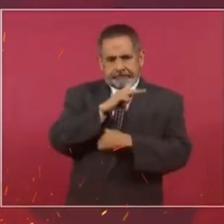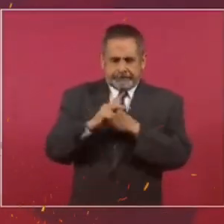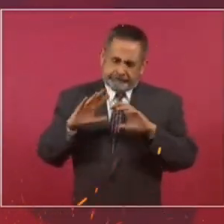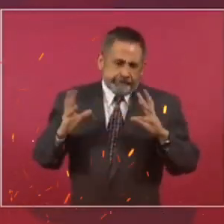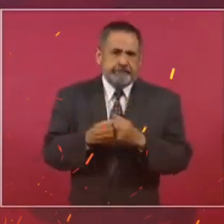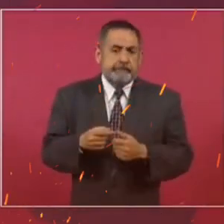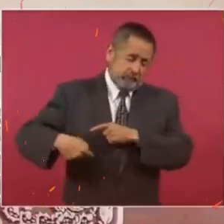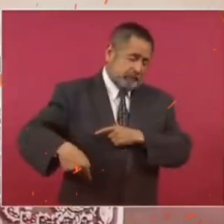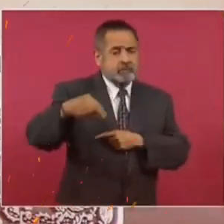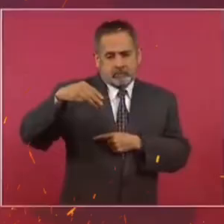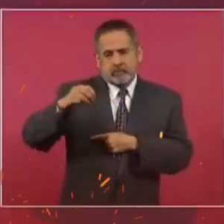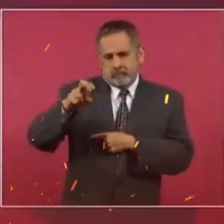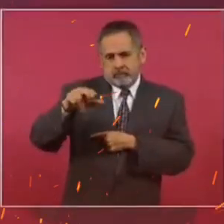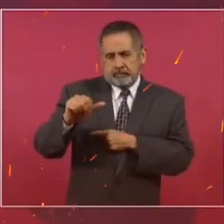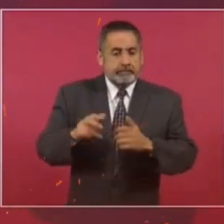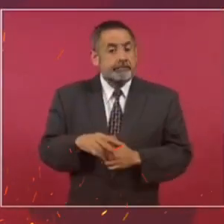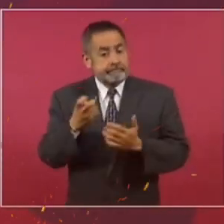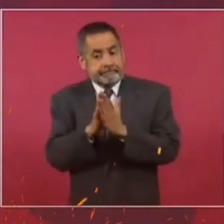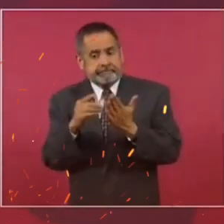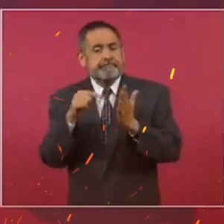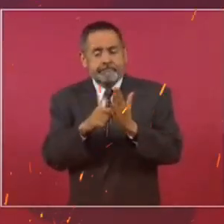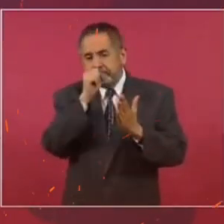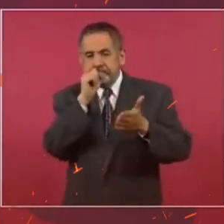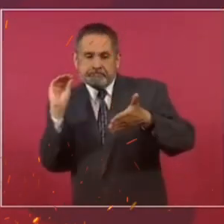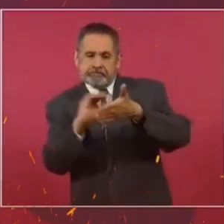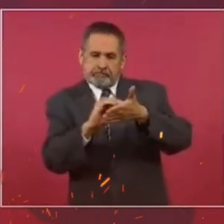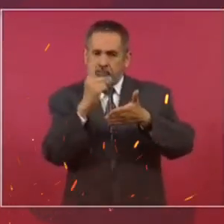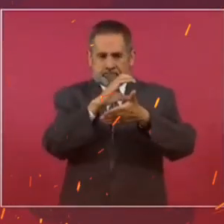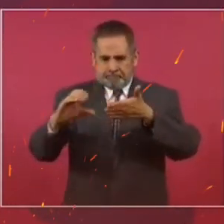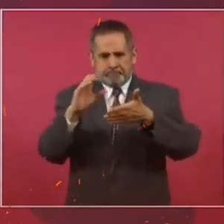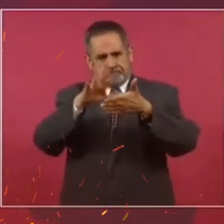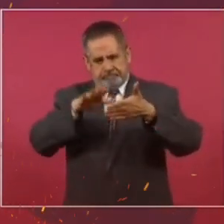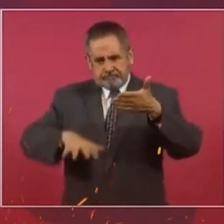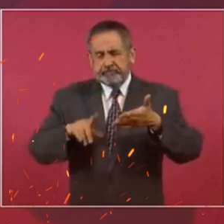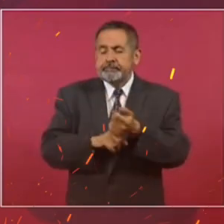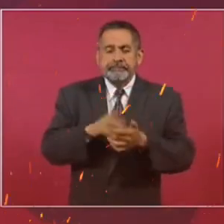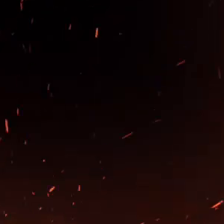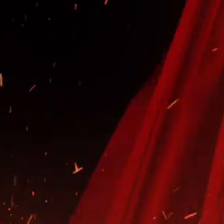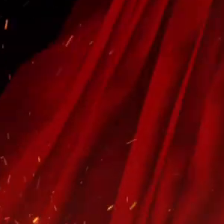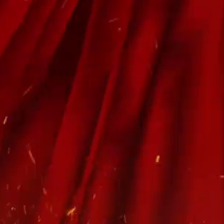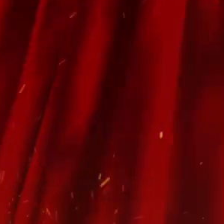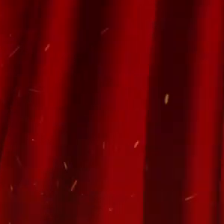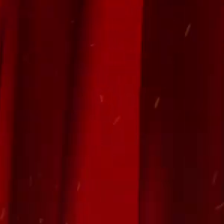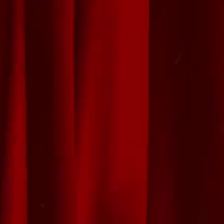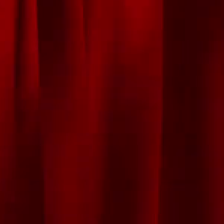entre muchos. Y en ese libro hay un capítulo sobre el humanismo mexicano.